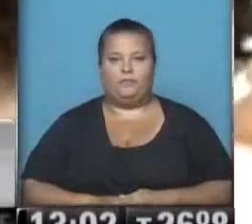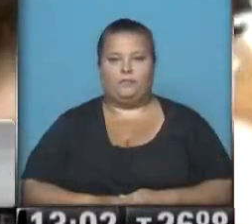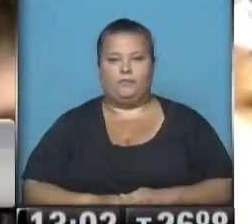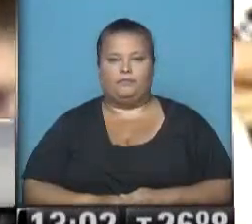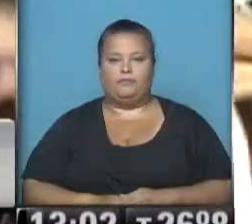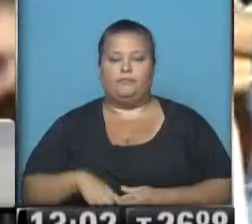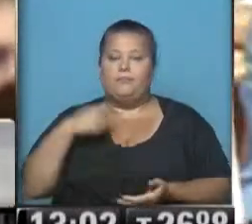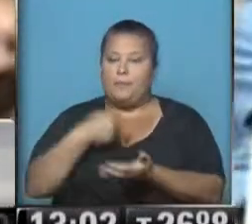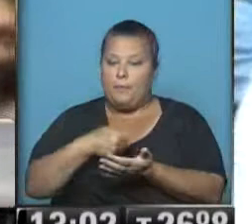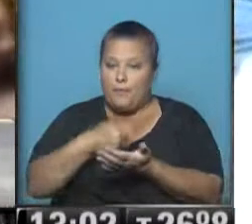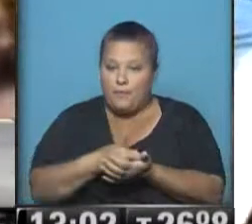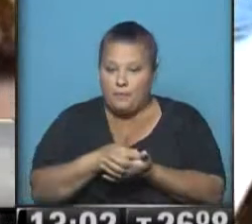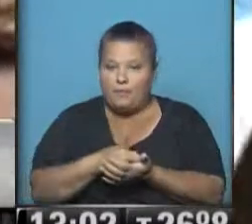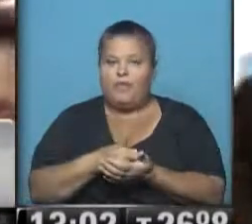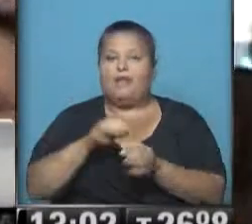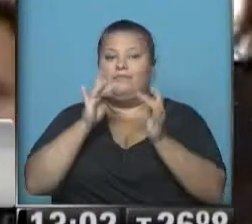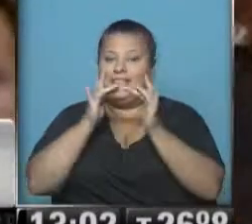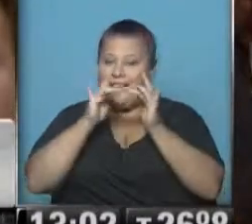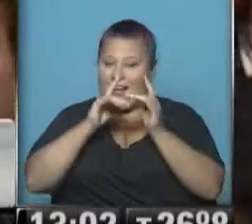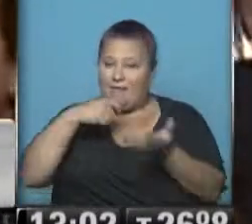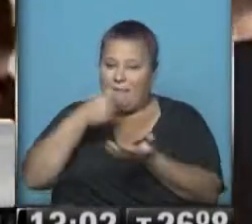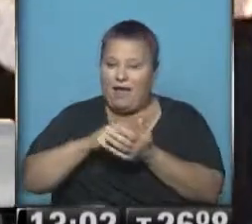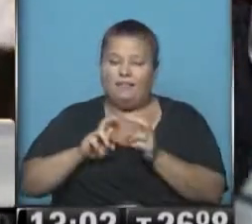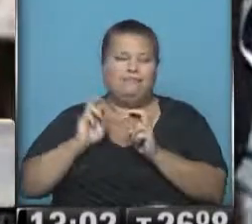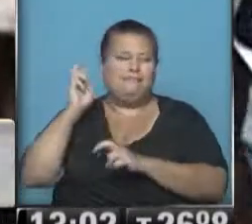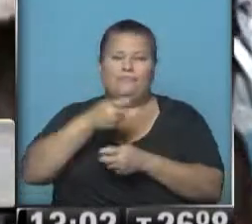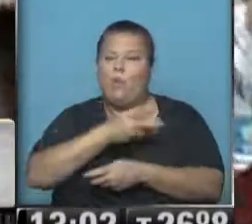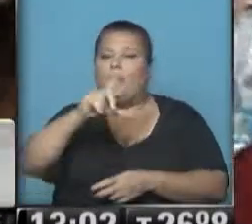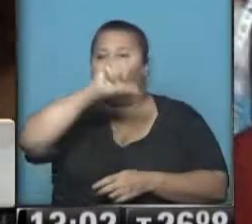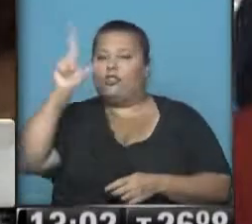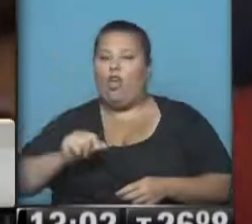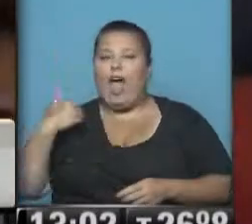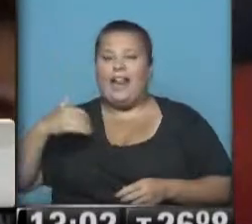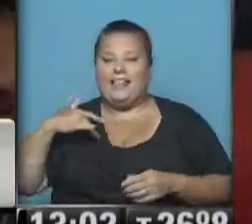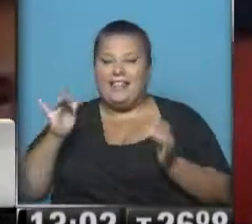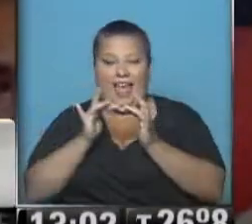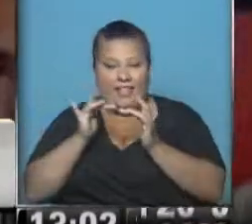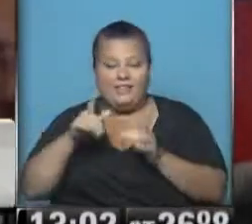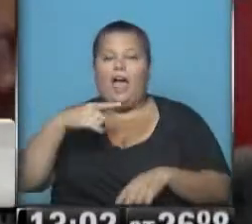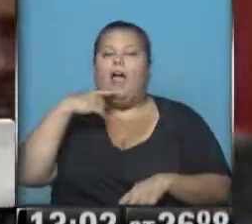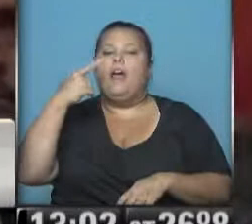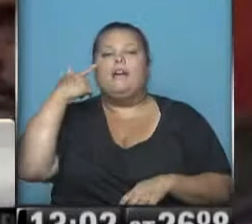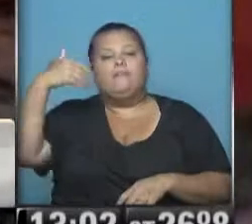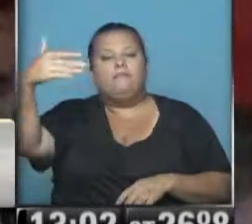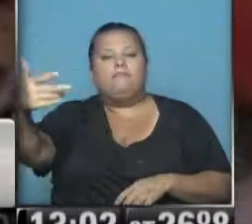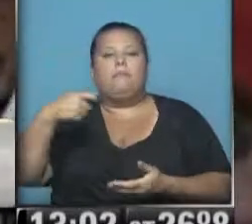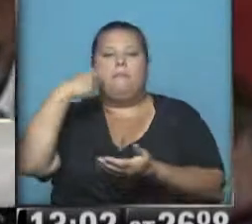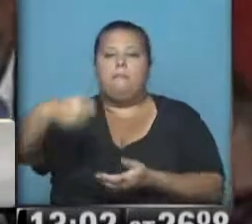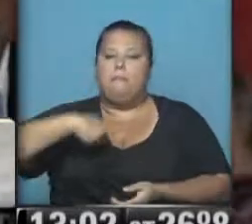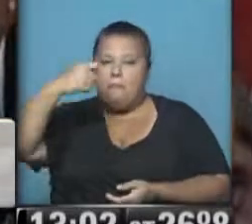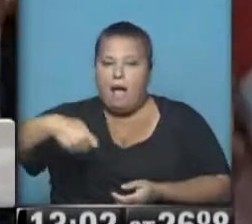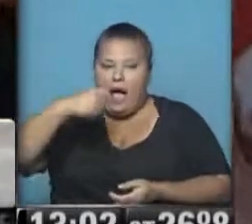La inversión de fibra óptica, el salto cualitativo hacia la Argentina digital, la perspectiva de financiamiento